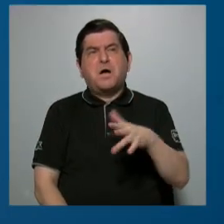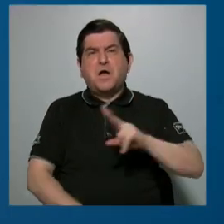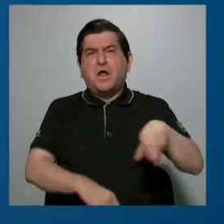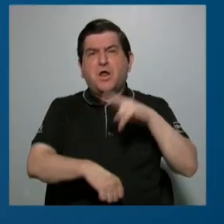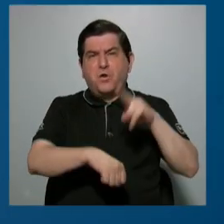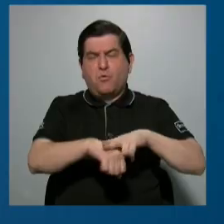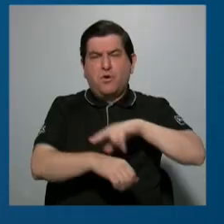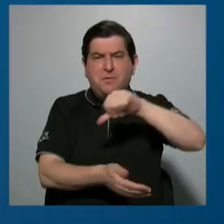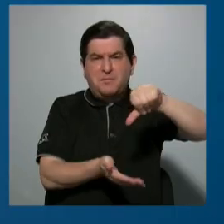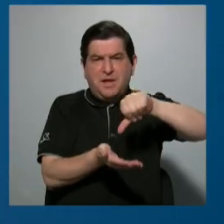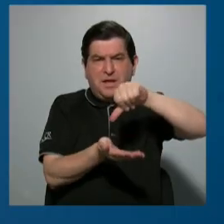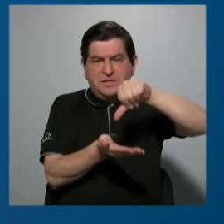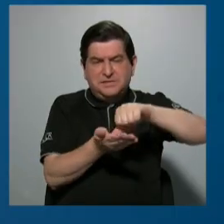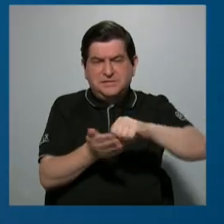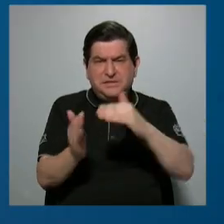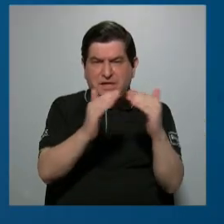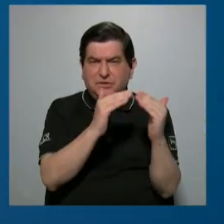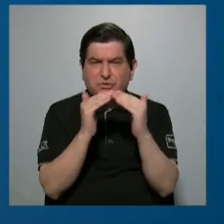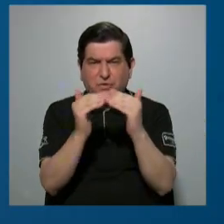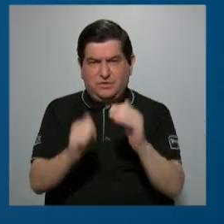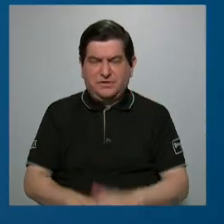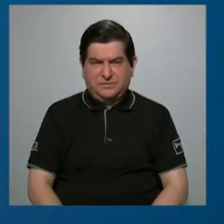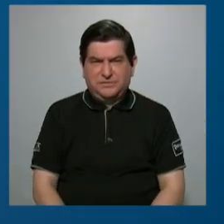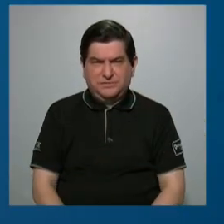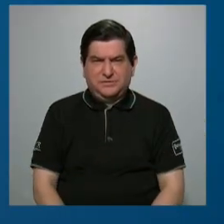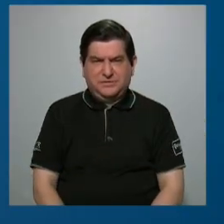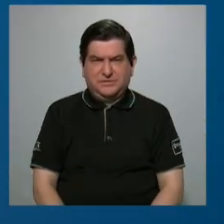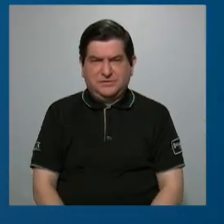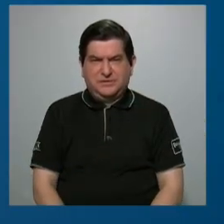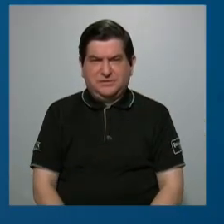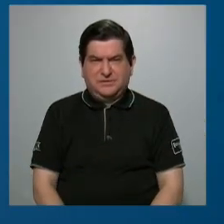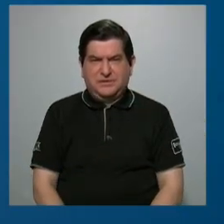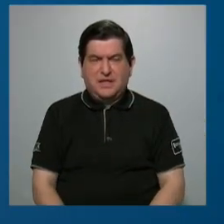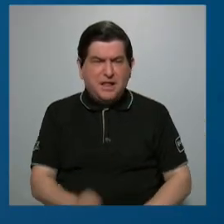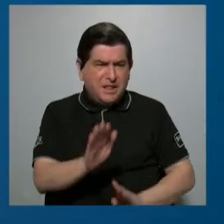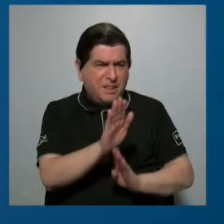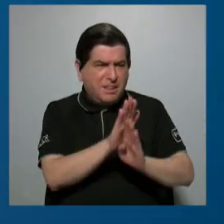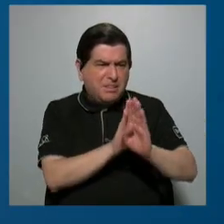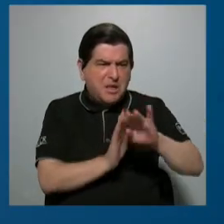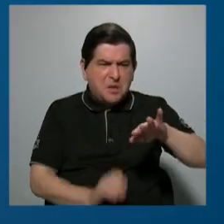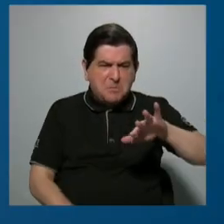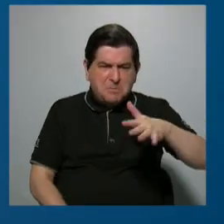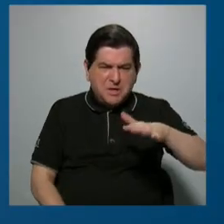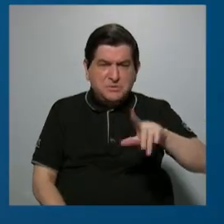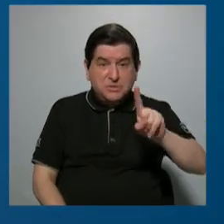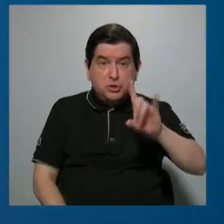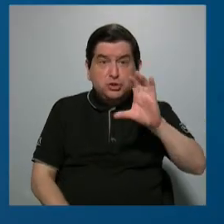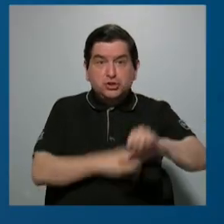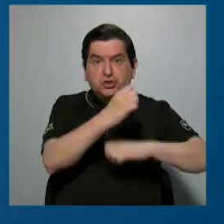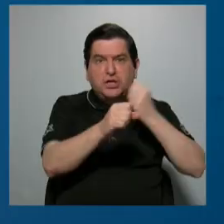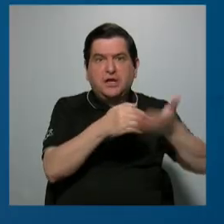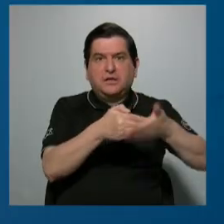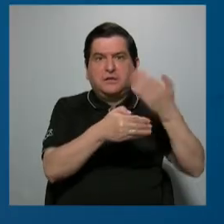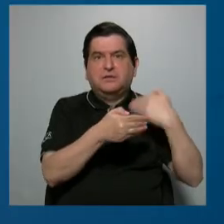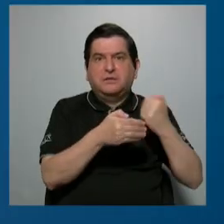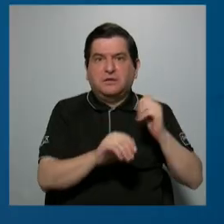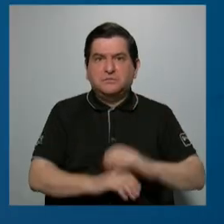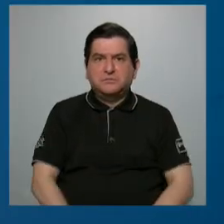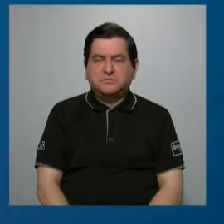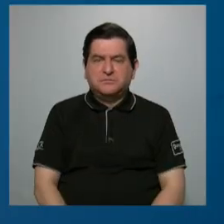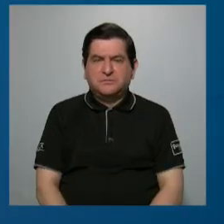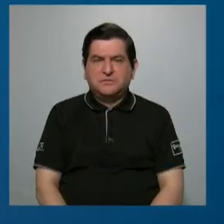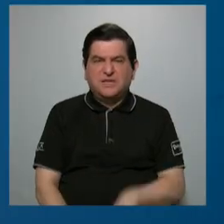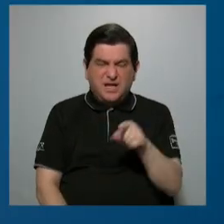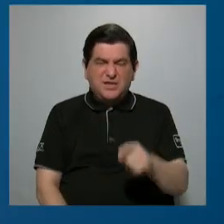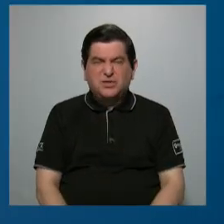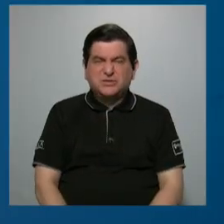los centros de las ciudades que fueron desarrollados más o menos hace 100 años se